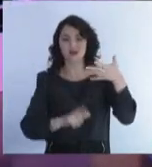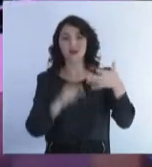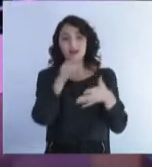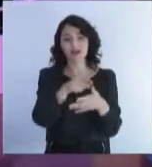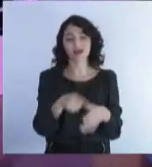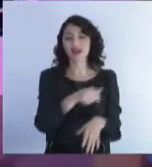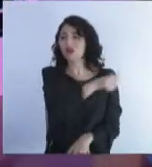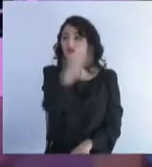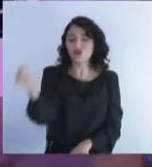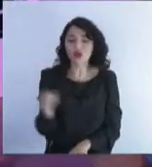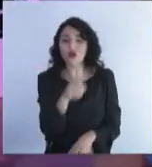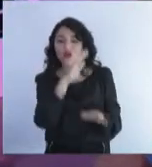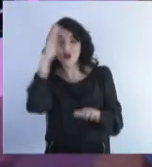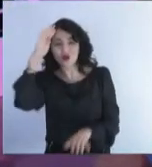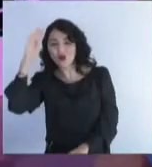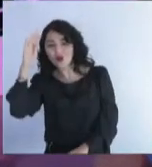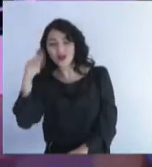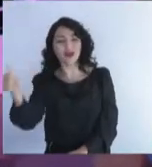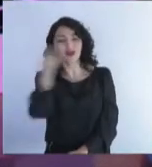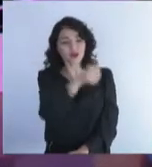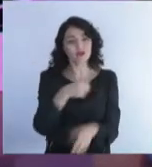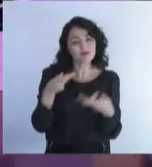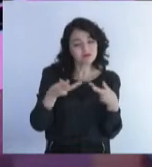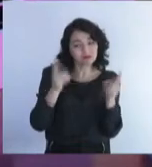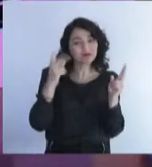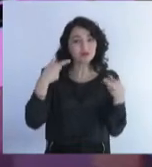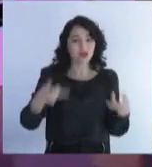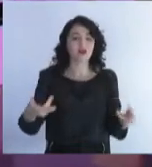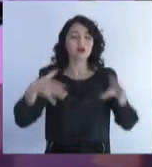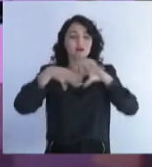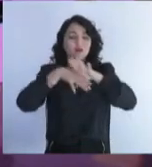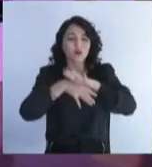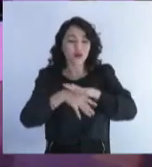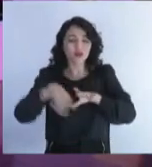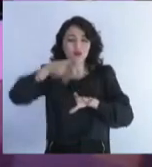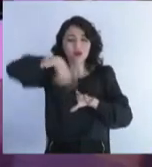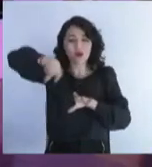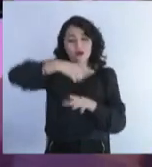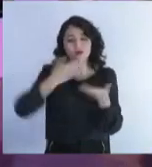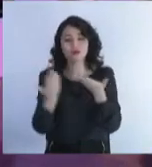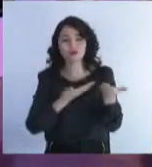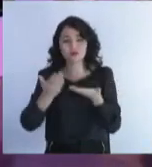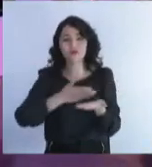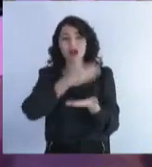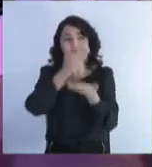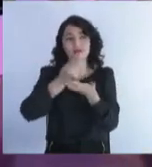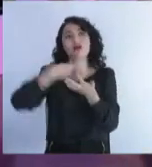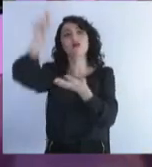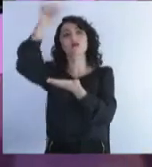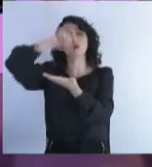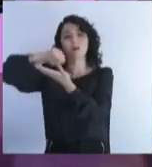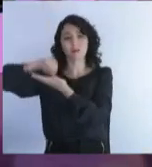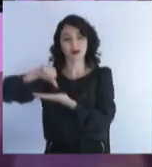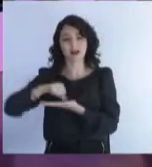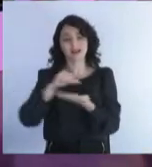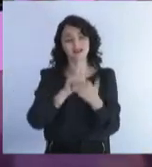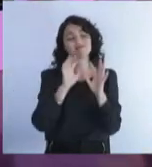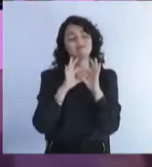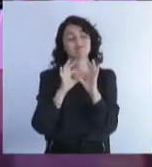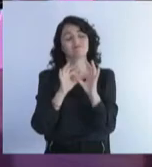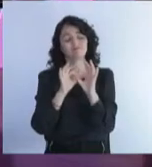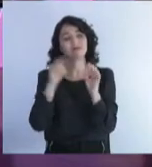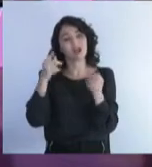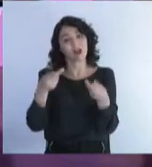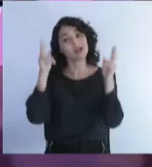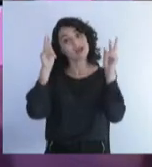posible que este encuentro tenga una llegada esta vez fuera de las fronteras gracias justamente a esta